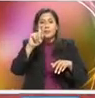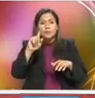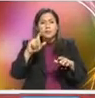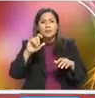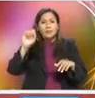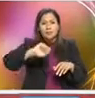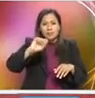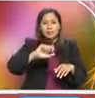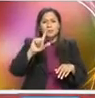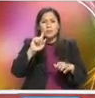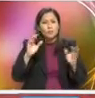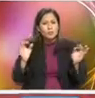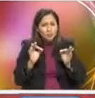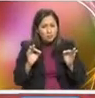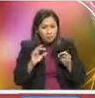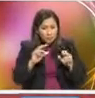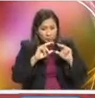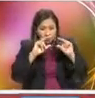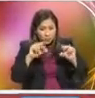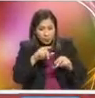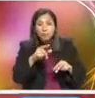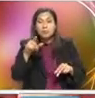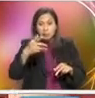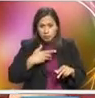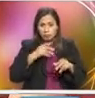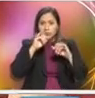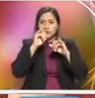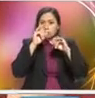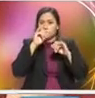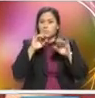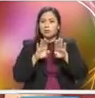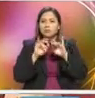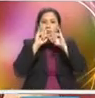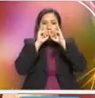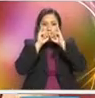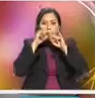están en esa laguna, cristalinas y alcalinas. Pues habrá que ir a visitar esta zona. Muchísimas gracias, Claudia.